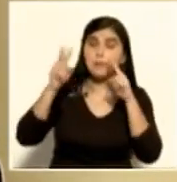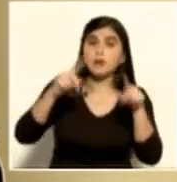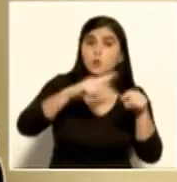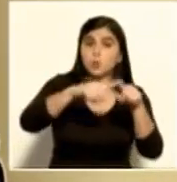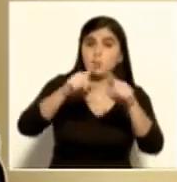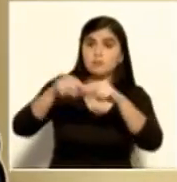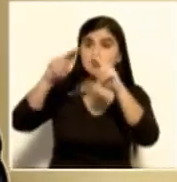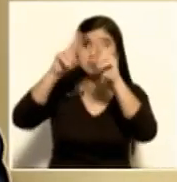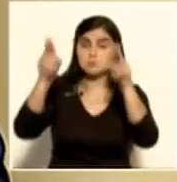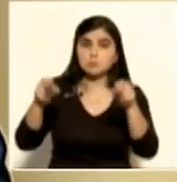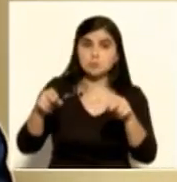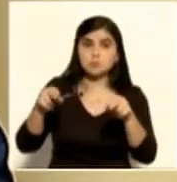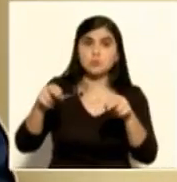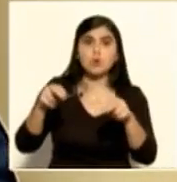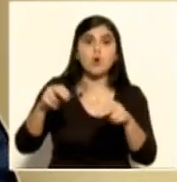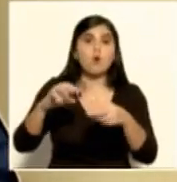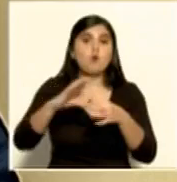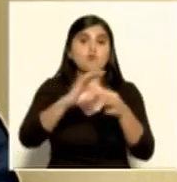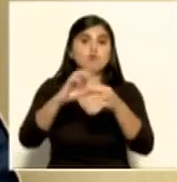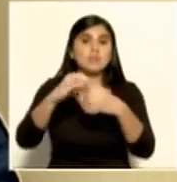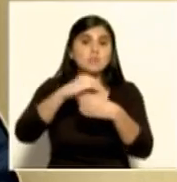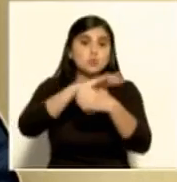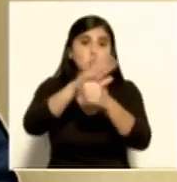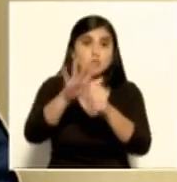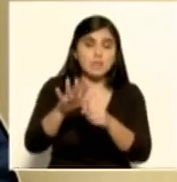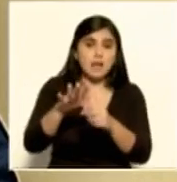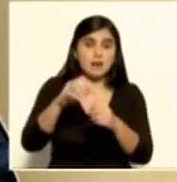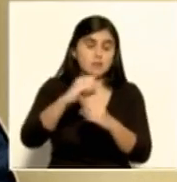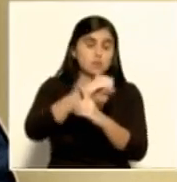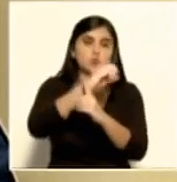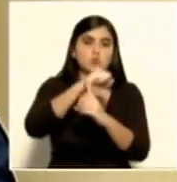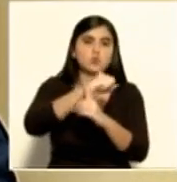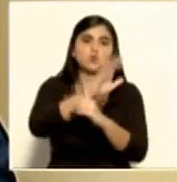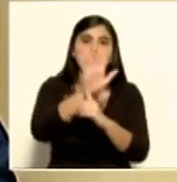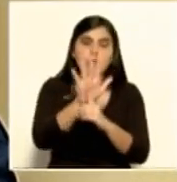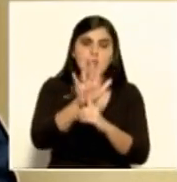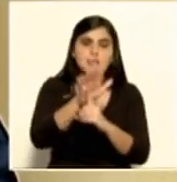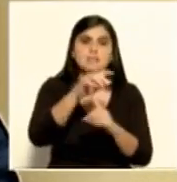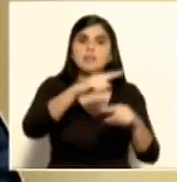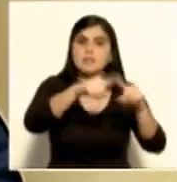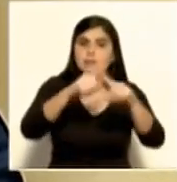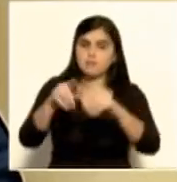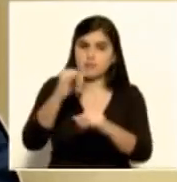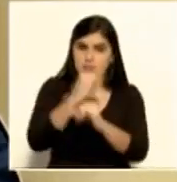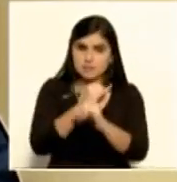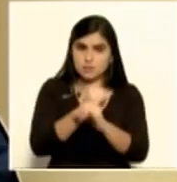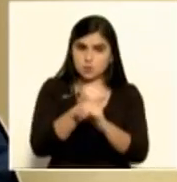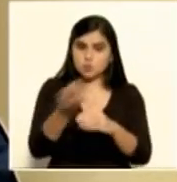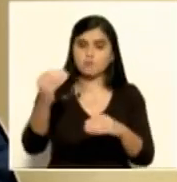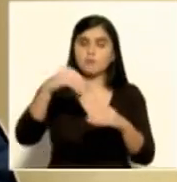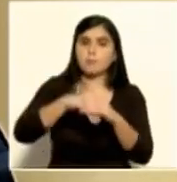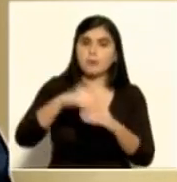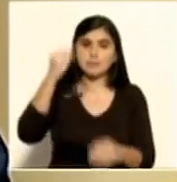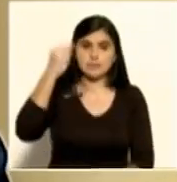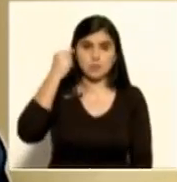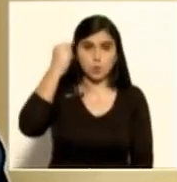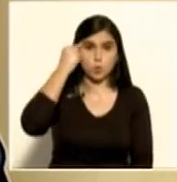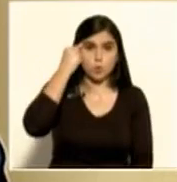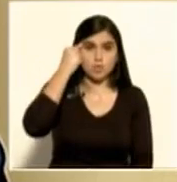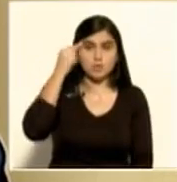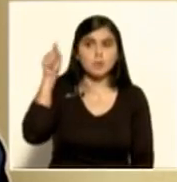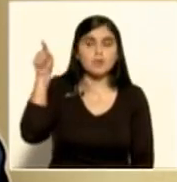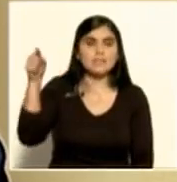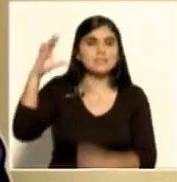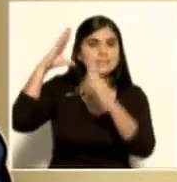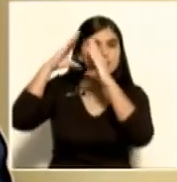y redes sociales, páginas de información de las diferentes instituciones que forman parte del gobierno y que es